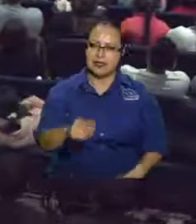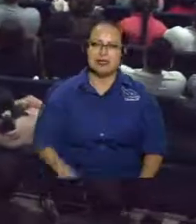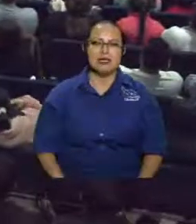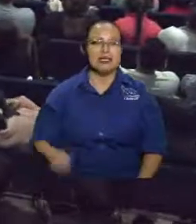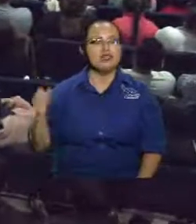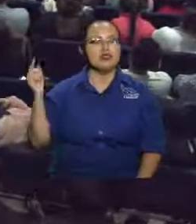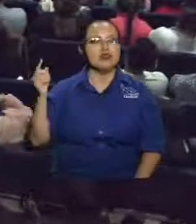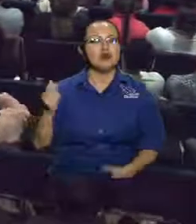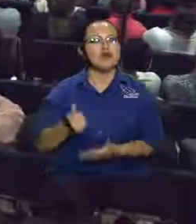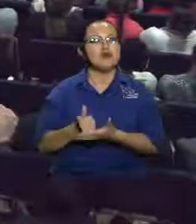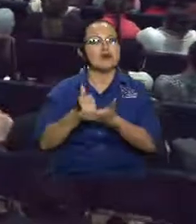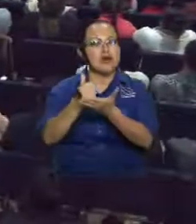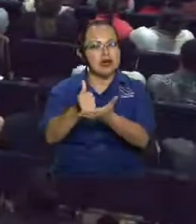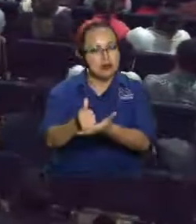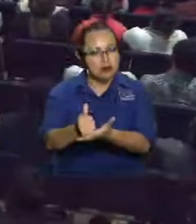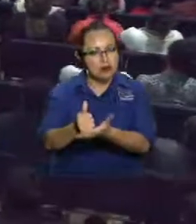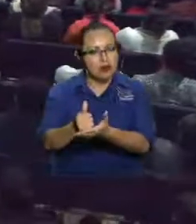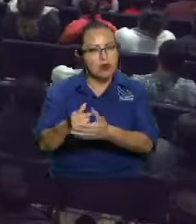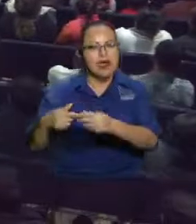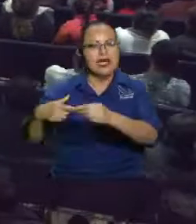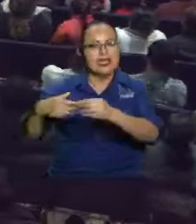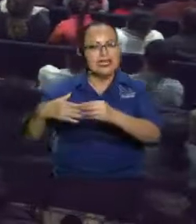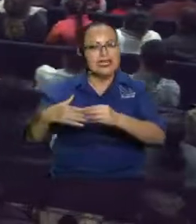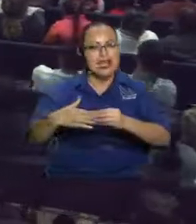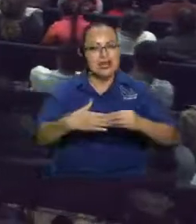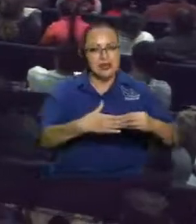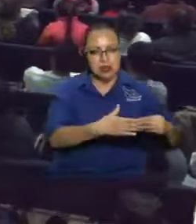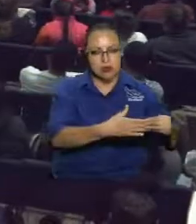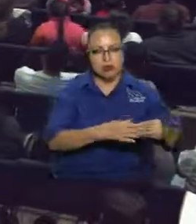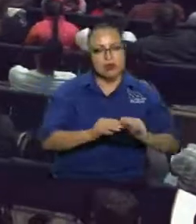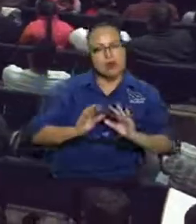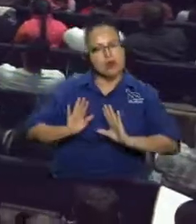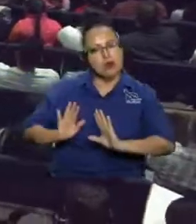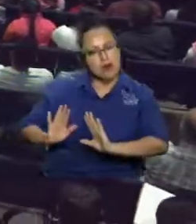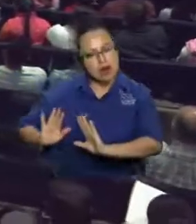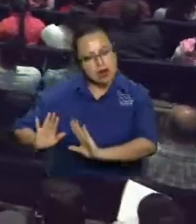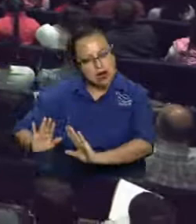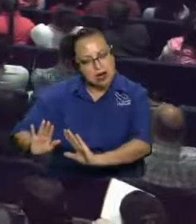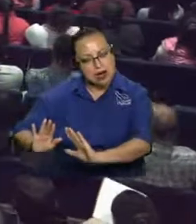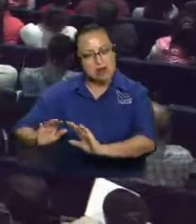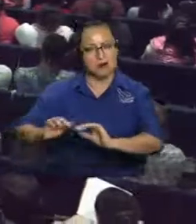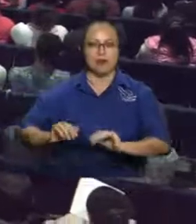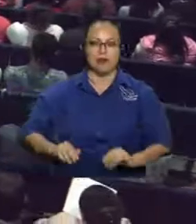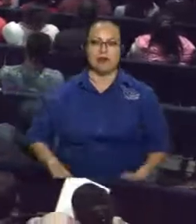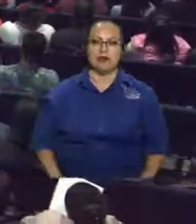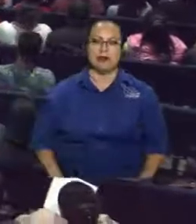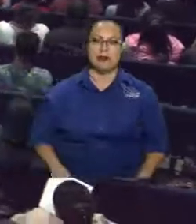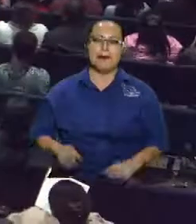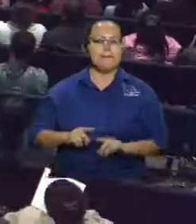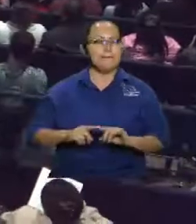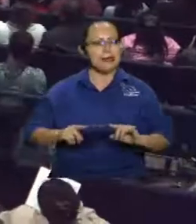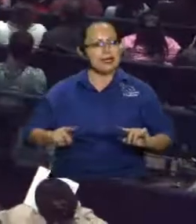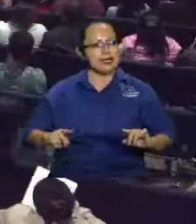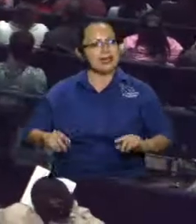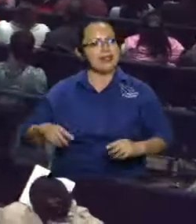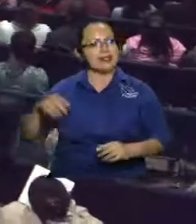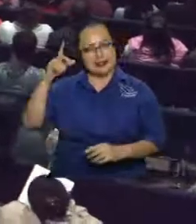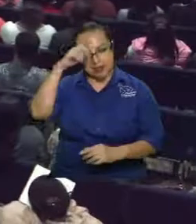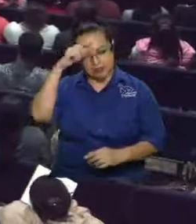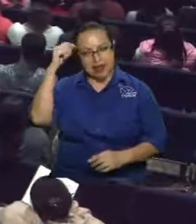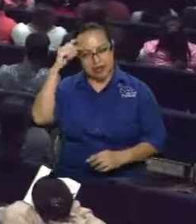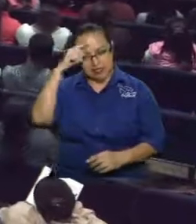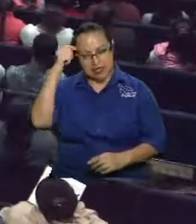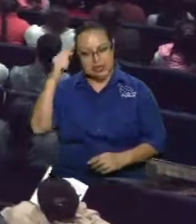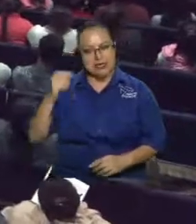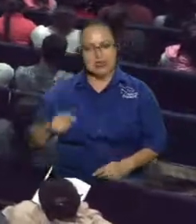A él hay que ayudarlo, apoyarlo, orientarlo, empujarlo, para que él se convierta en productivo y